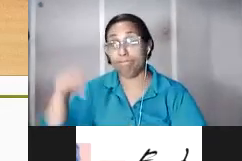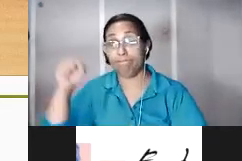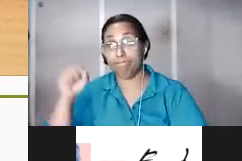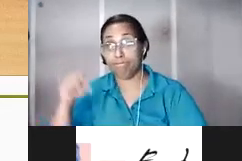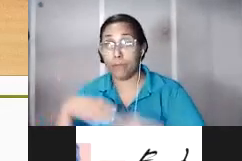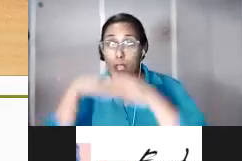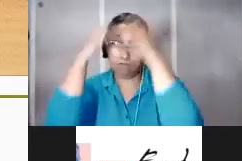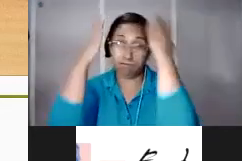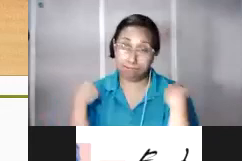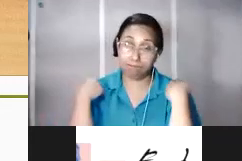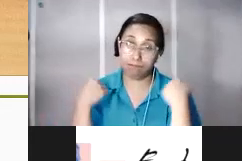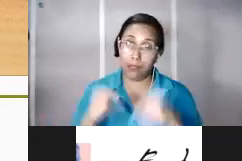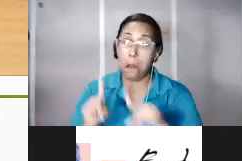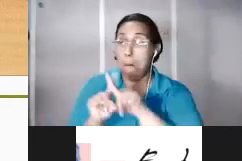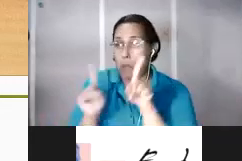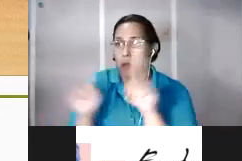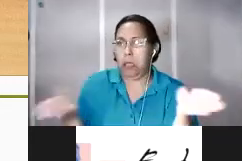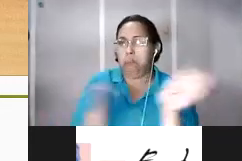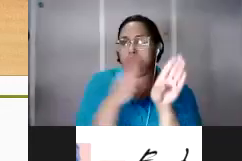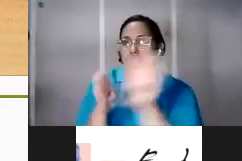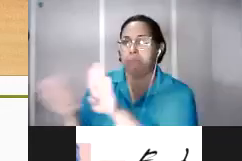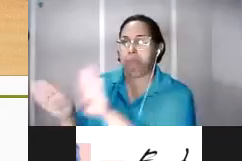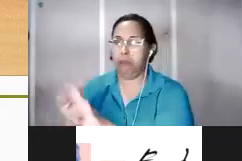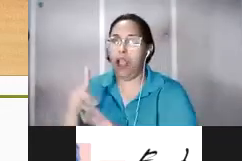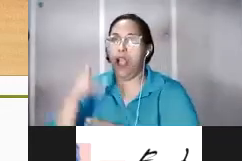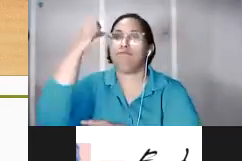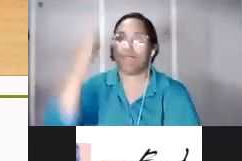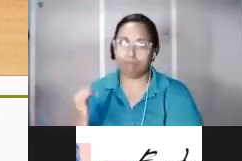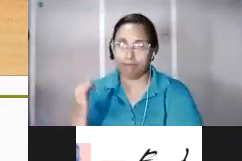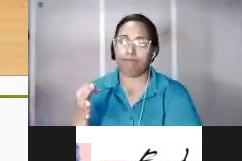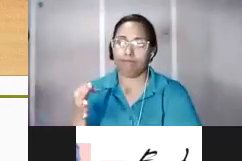pesar del enclaustramiento afirmaron su